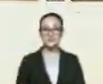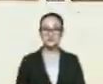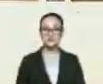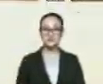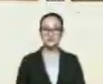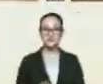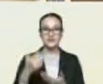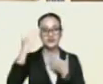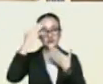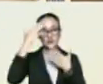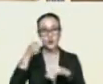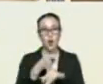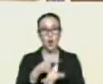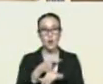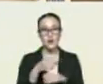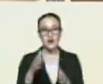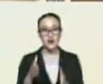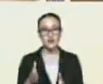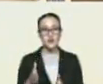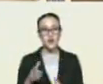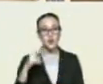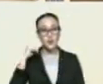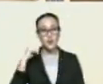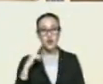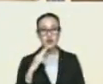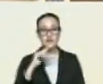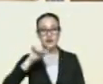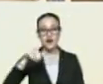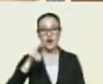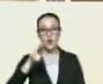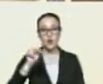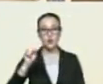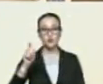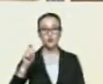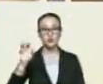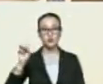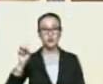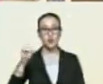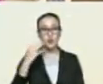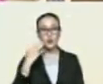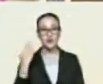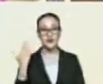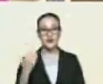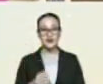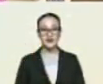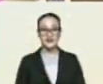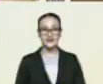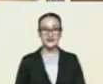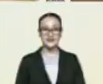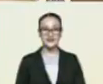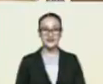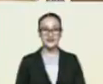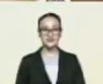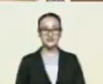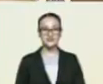Un saludo al gobernador del Estado Bolívar, Justo Noguera Pietri.